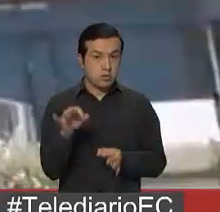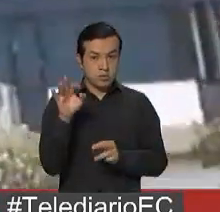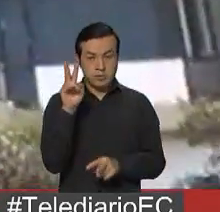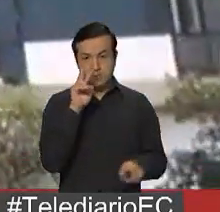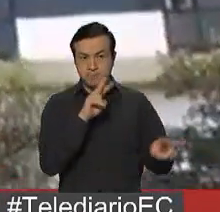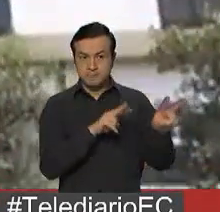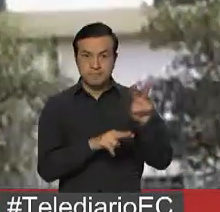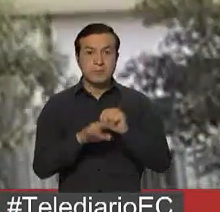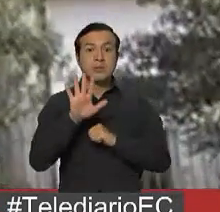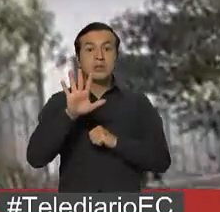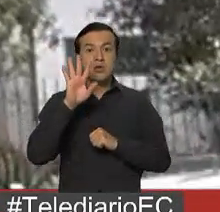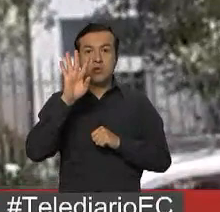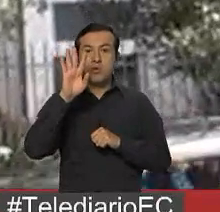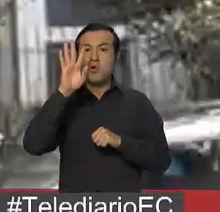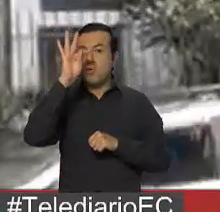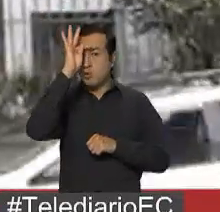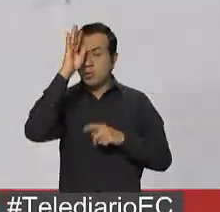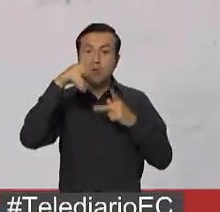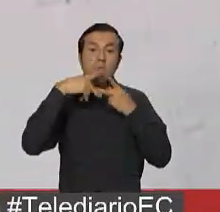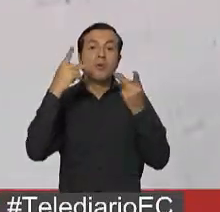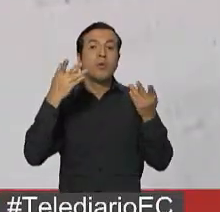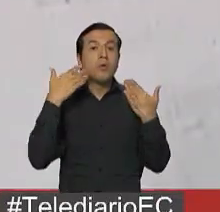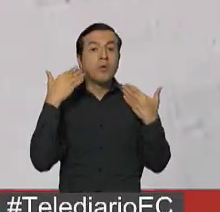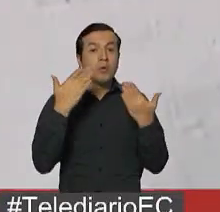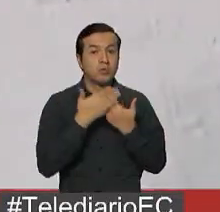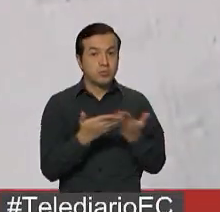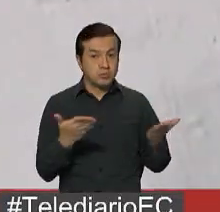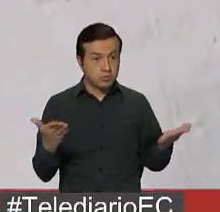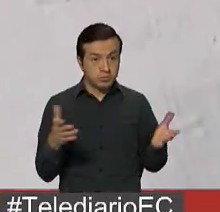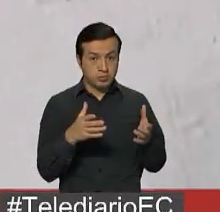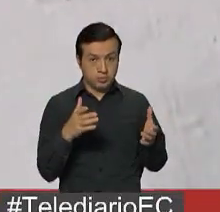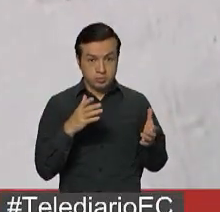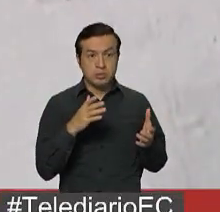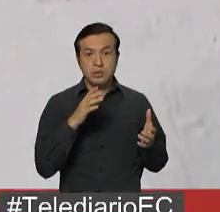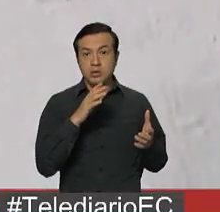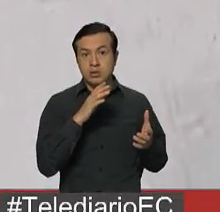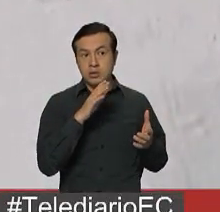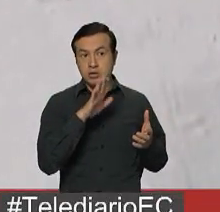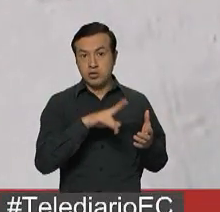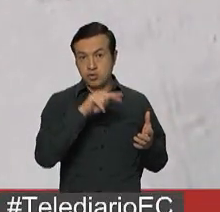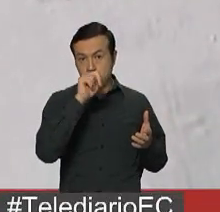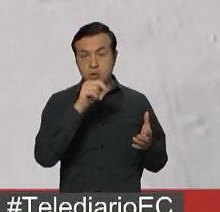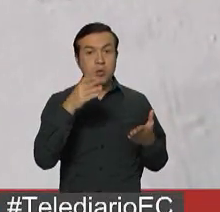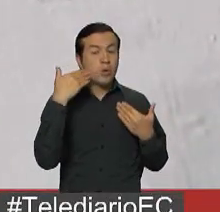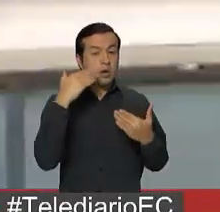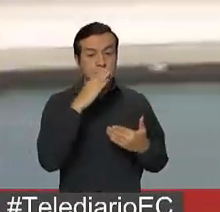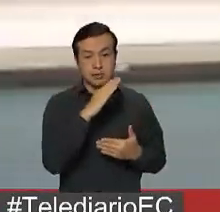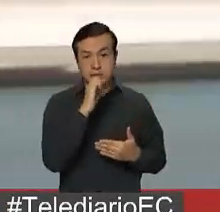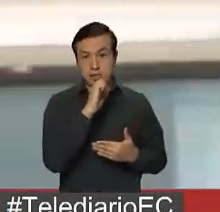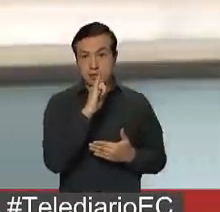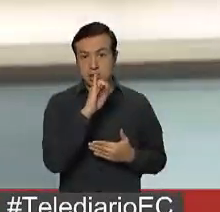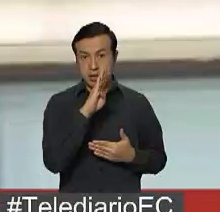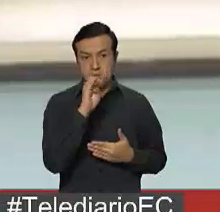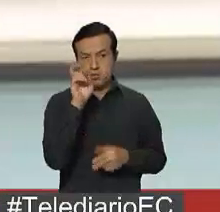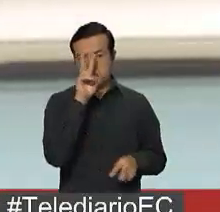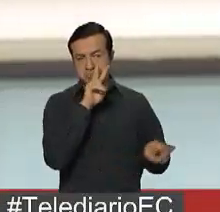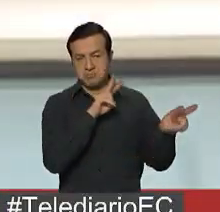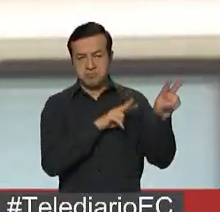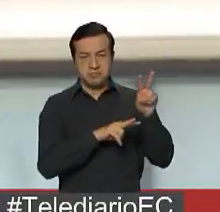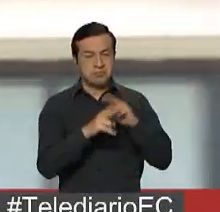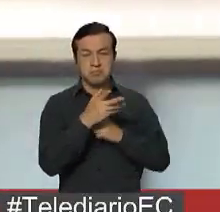auditoría a cinco hospitales públicos de guayaquil entre ellos al hospital general del norte de wake y los ceibos dentro de la indagación